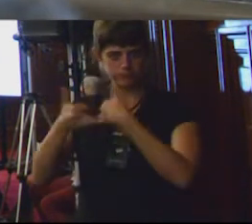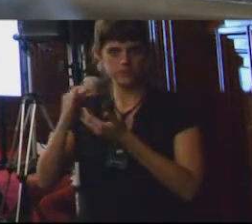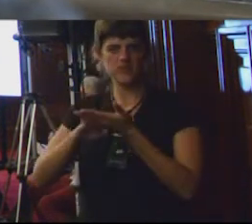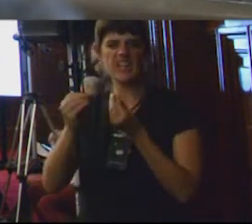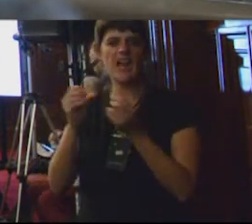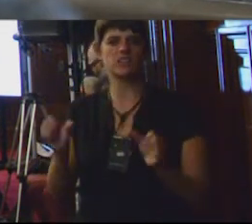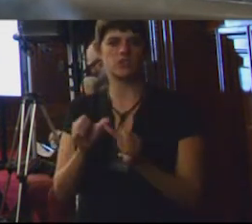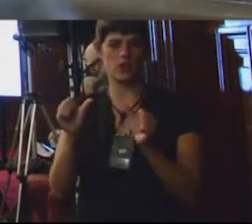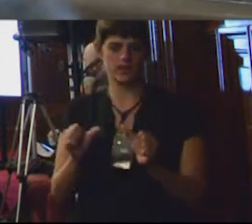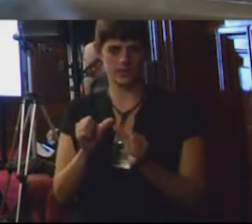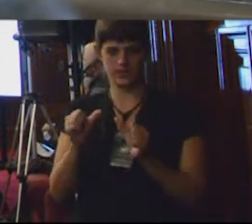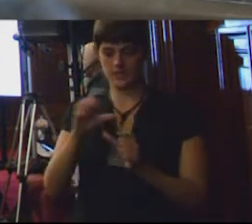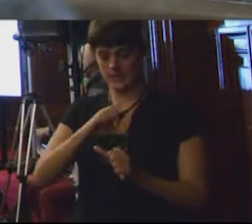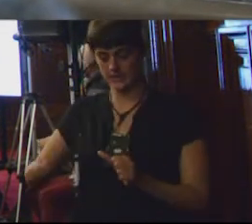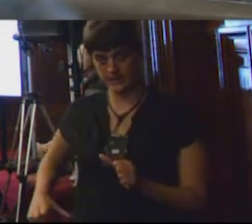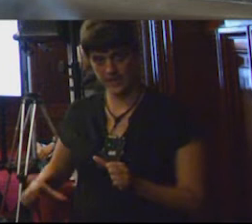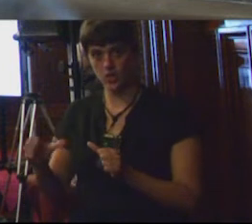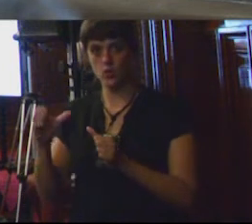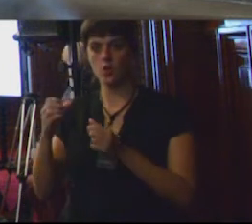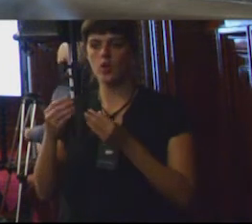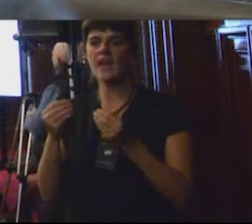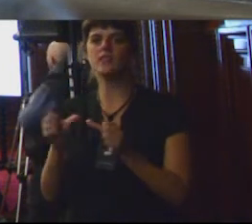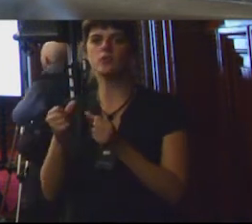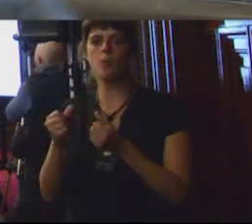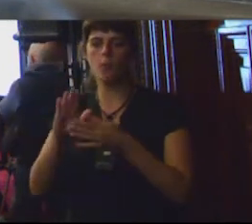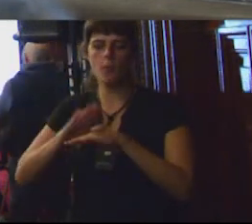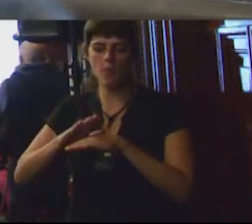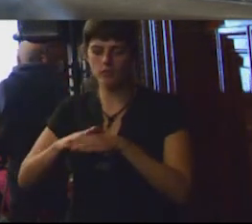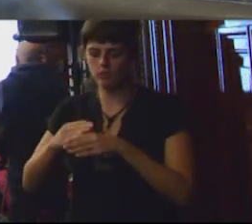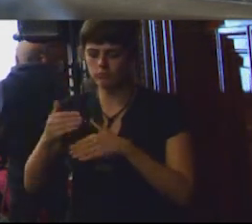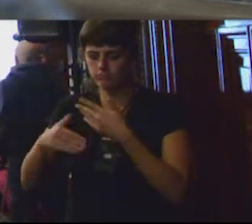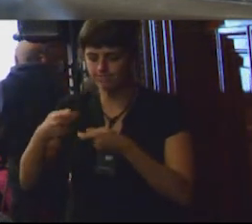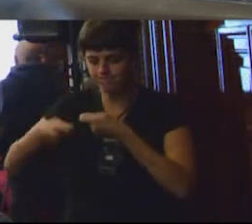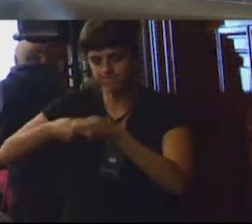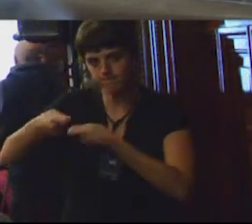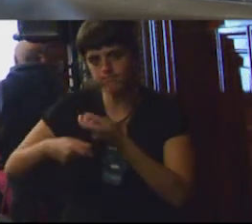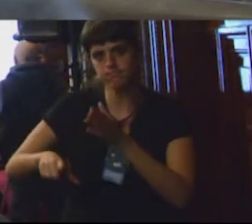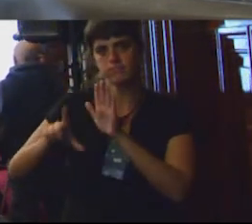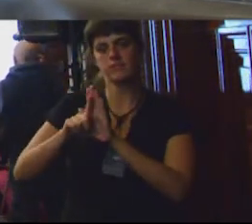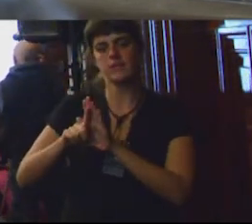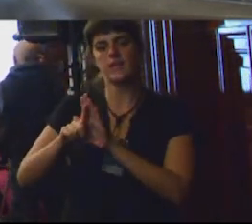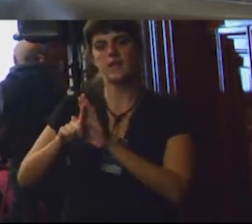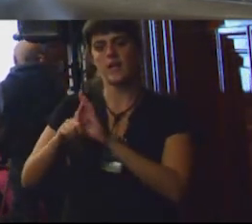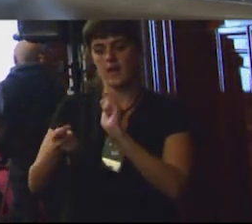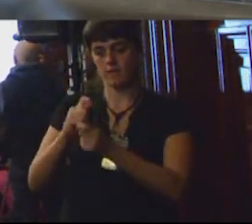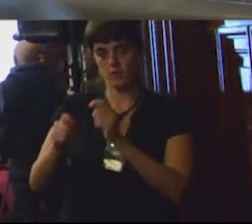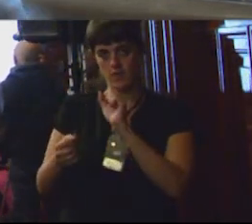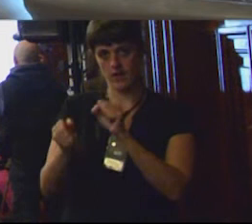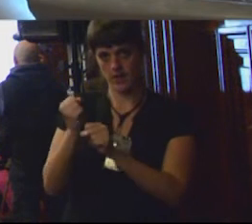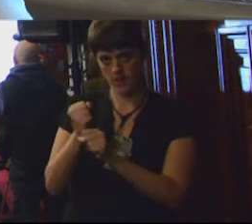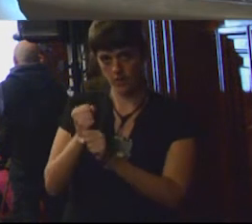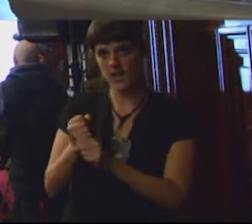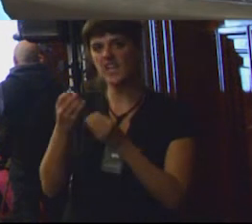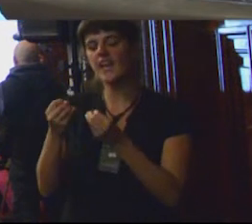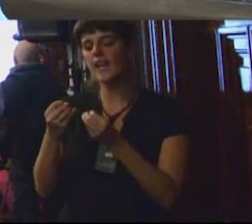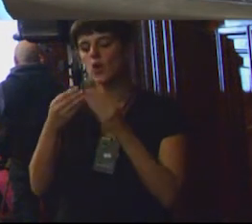llevó adelante el Estado al elaborar esta reforma, de consulta o seminarios para